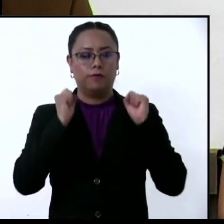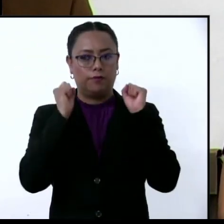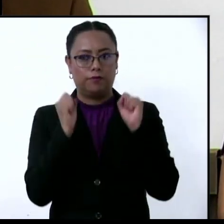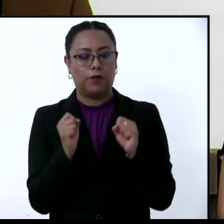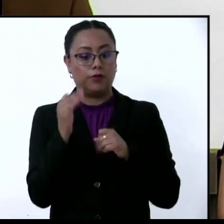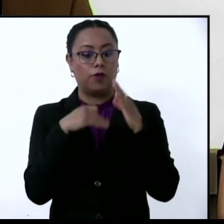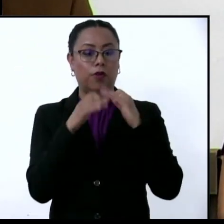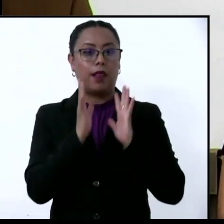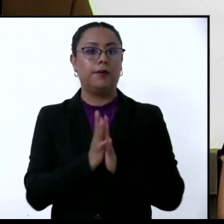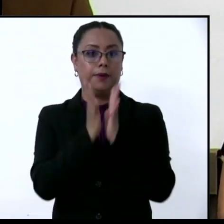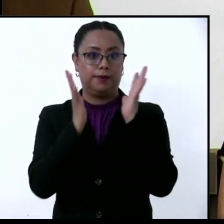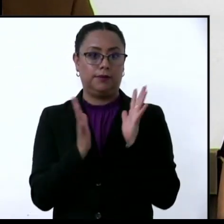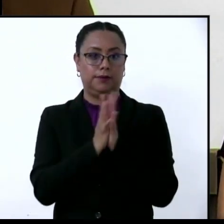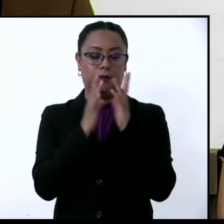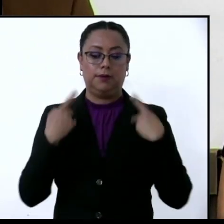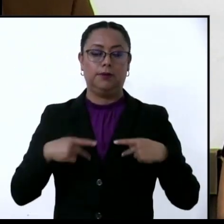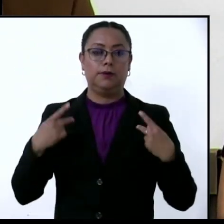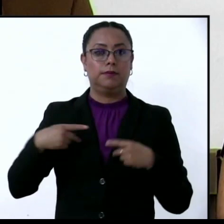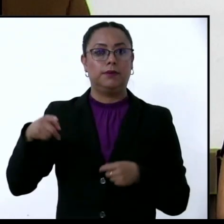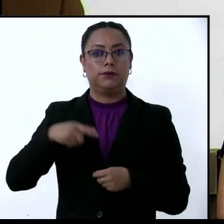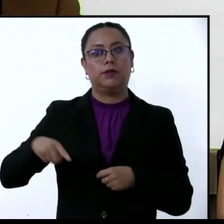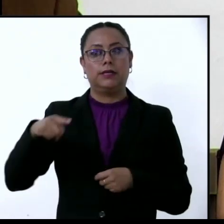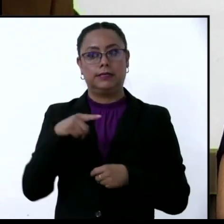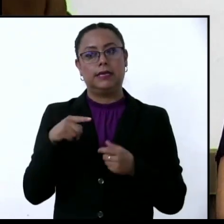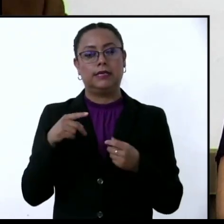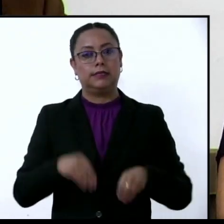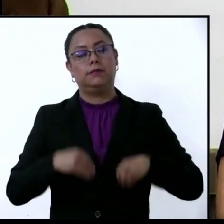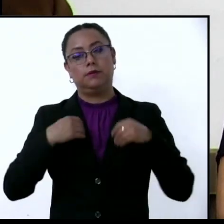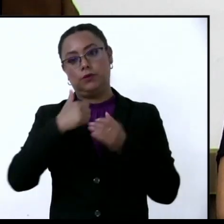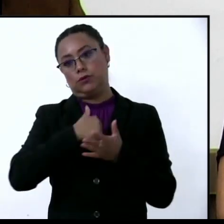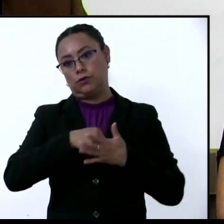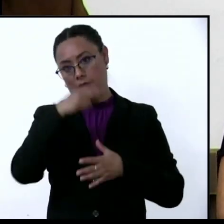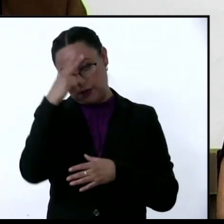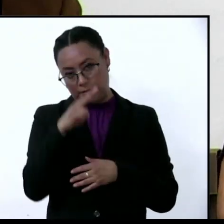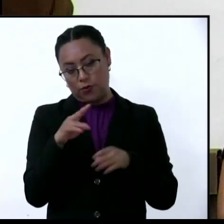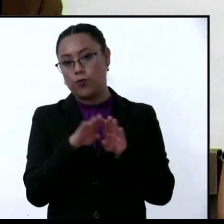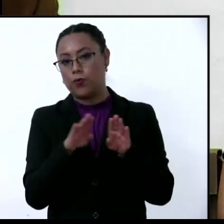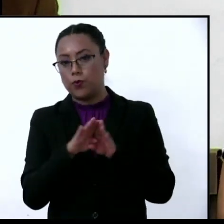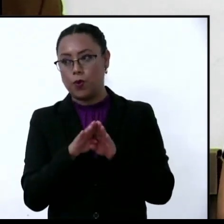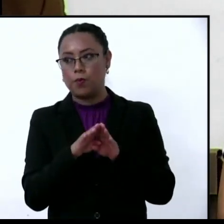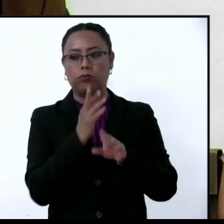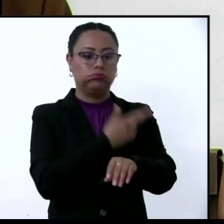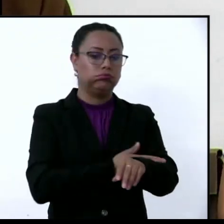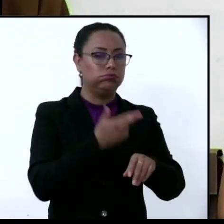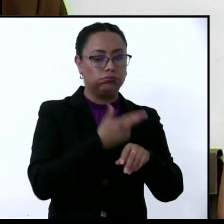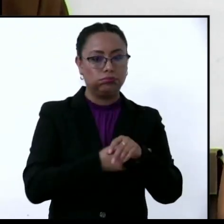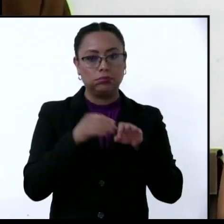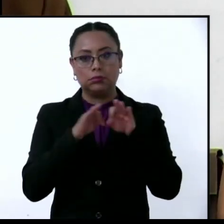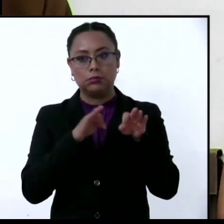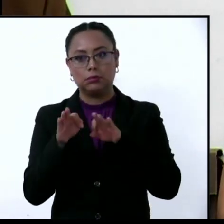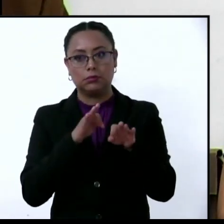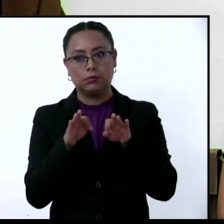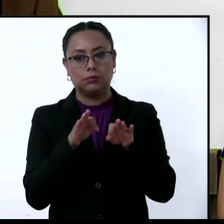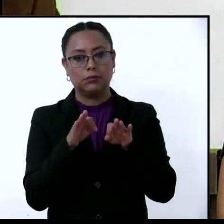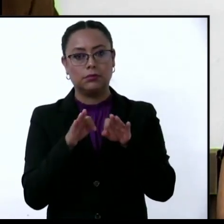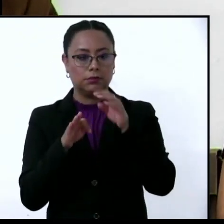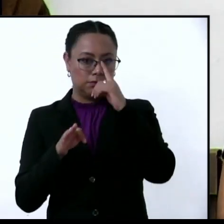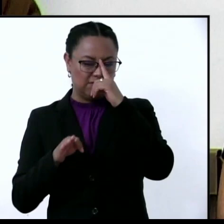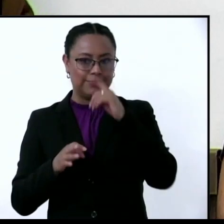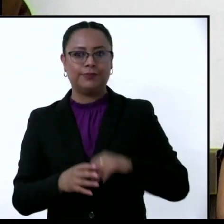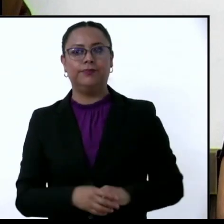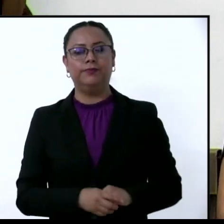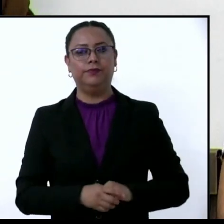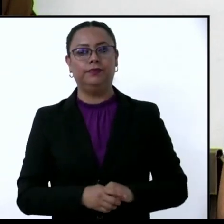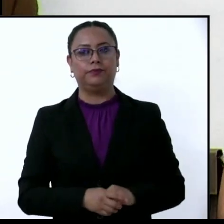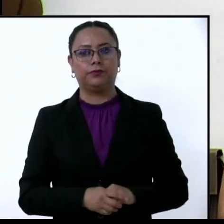la participación de las personas en la Ciudad de México a través de organizaciones de trabajo, de modelos de trabajo disruptivo,